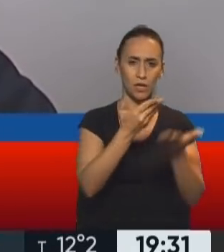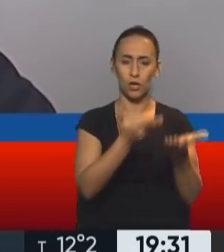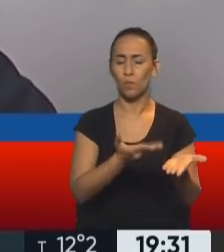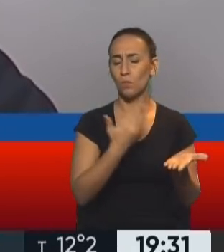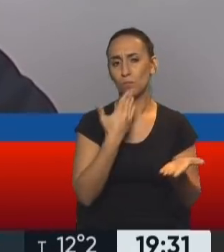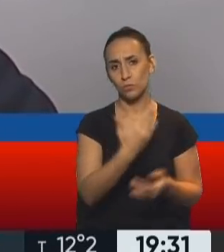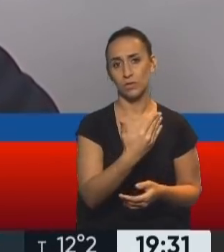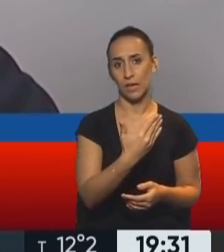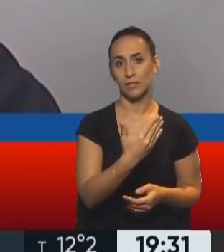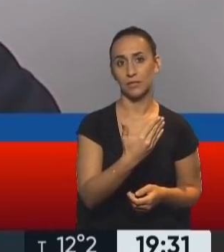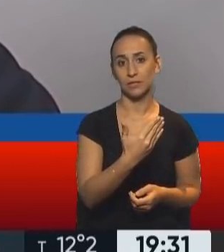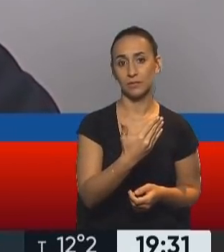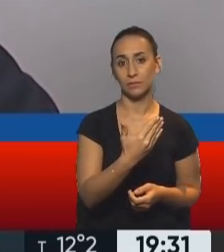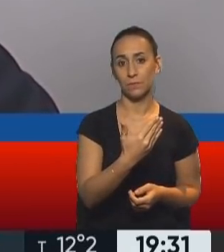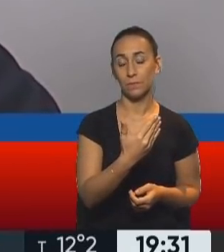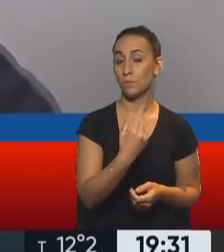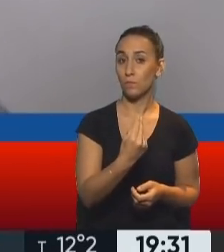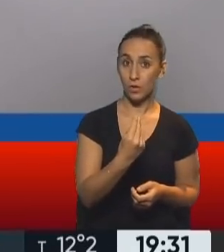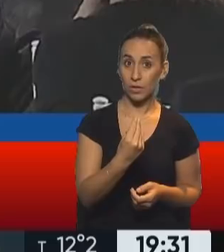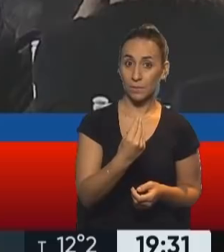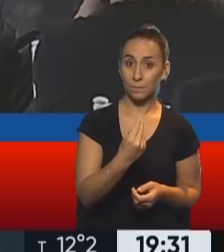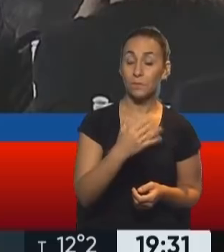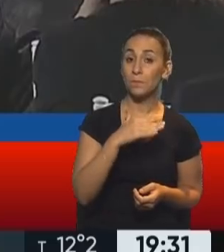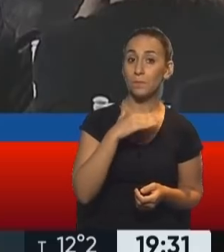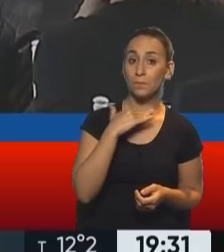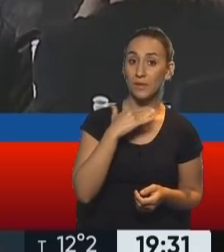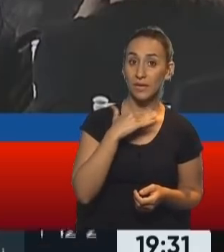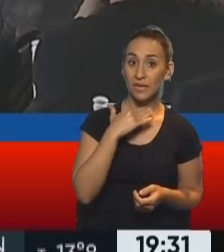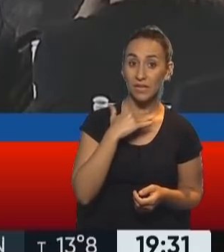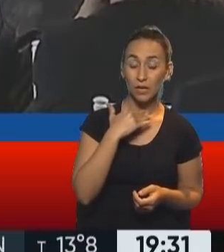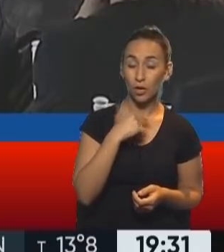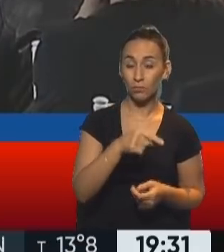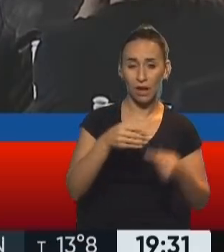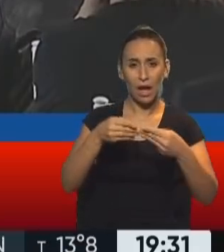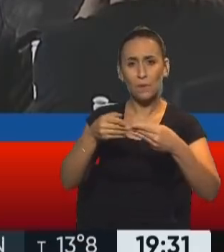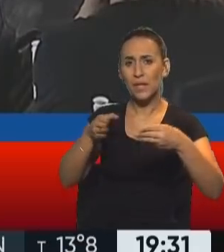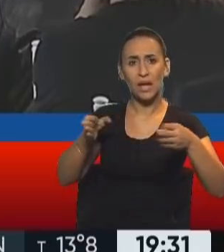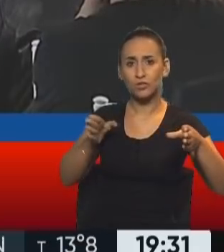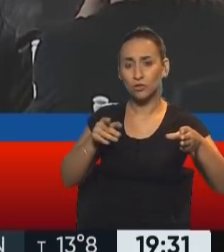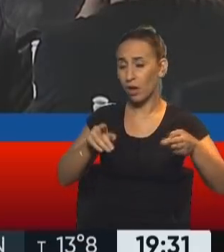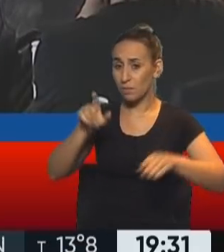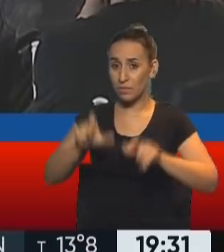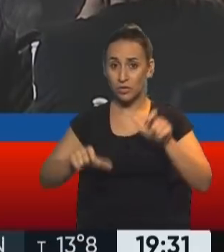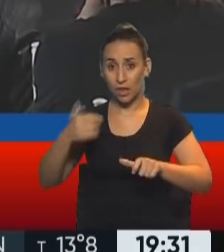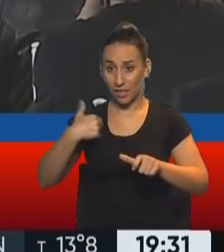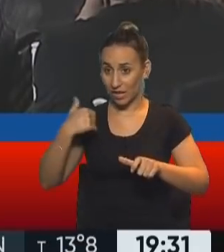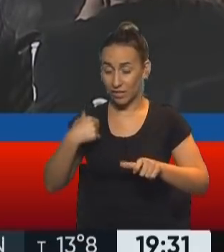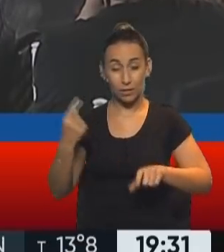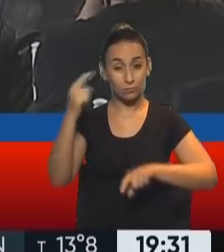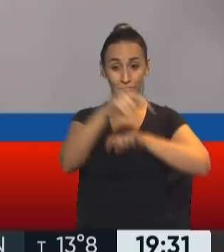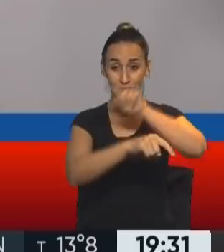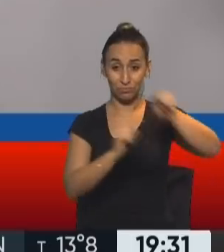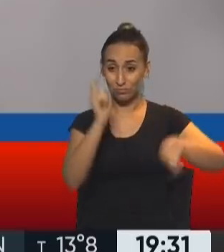Porque México recibió cantidad de argentinos en su tierra cuando acá